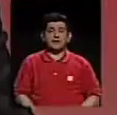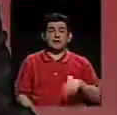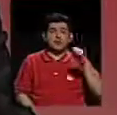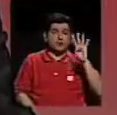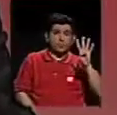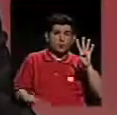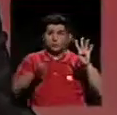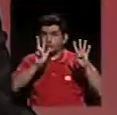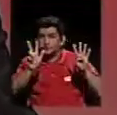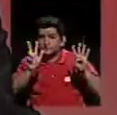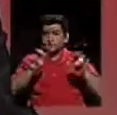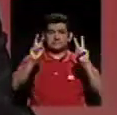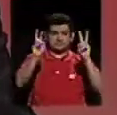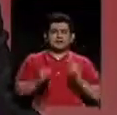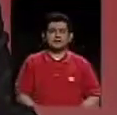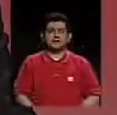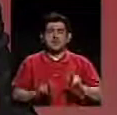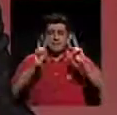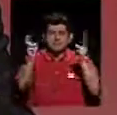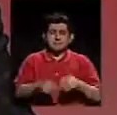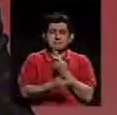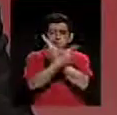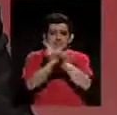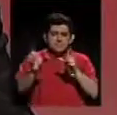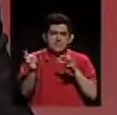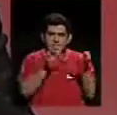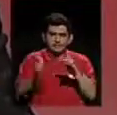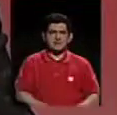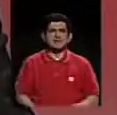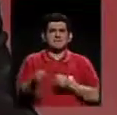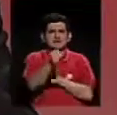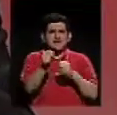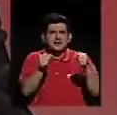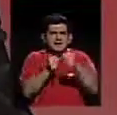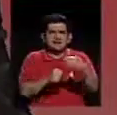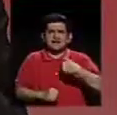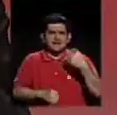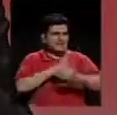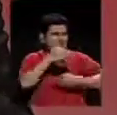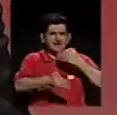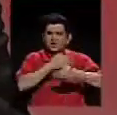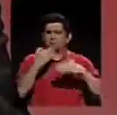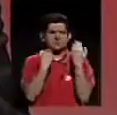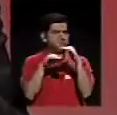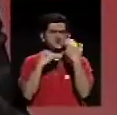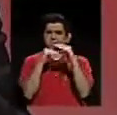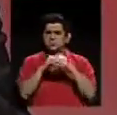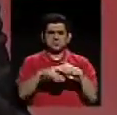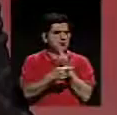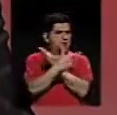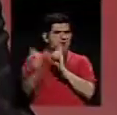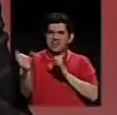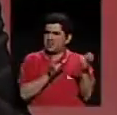Temas de libre comercio, que en realidad la Sala ha tenido un comportamiento que no ha sido restrictivo del libre